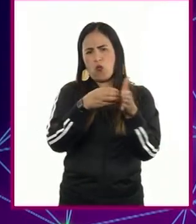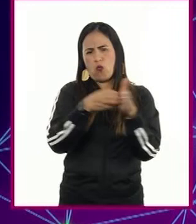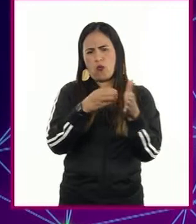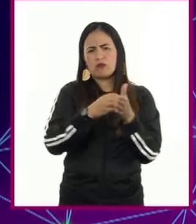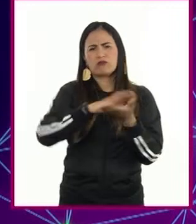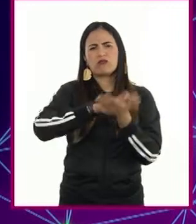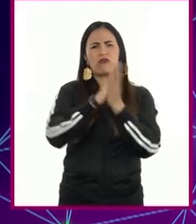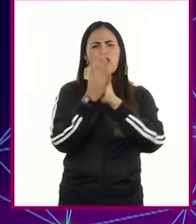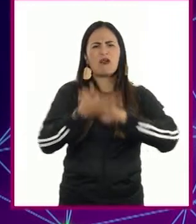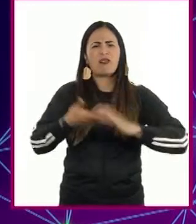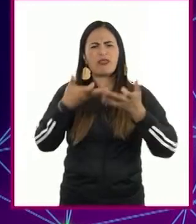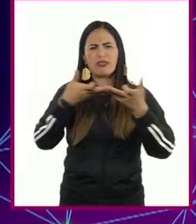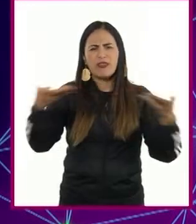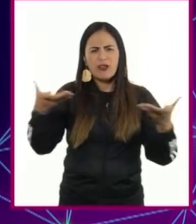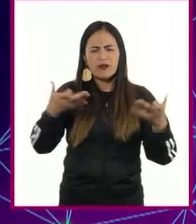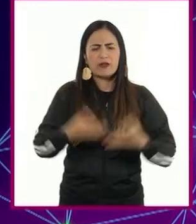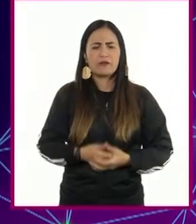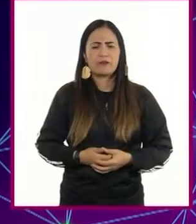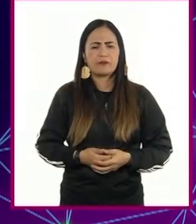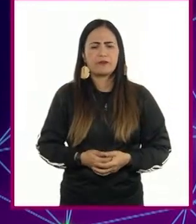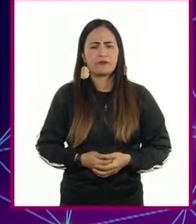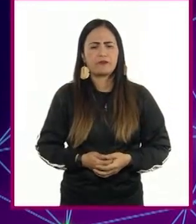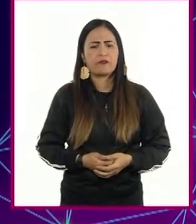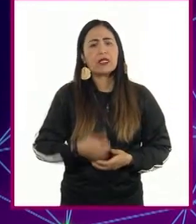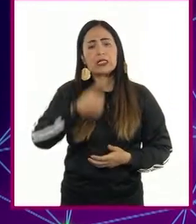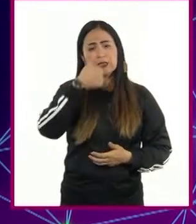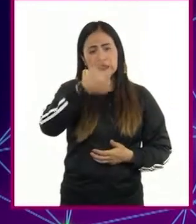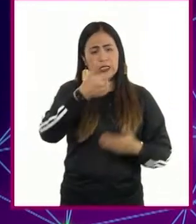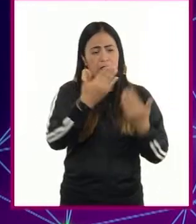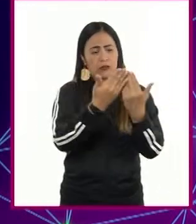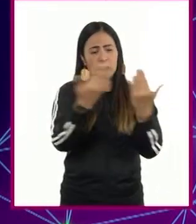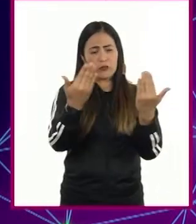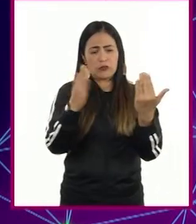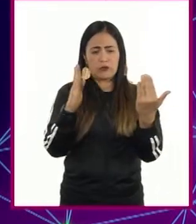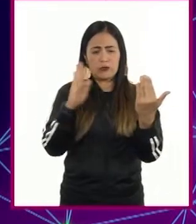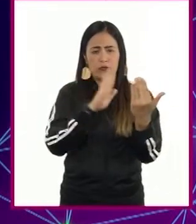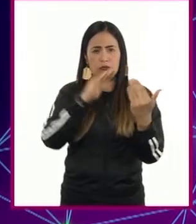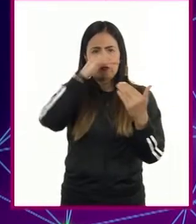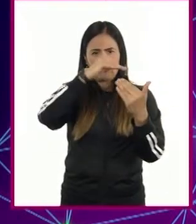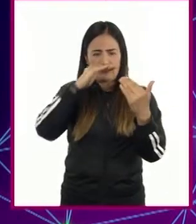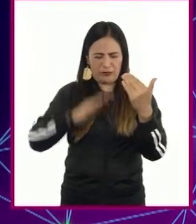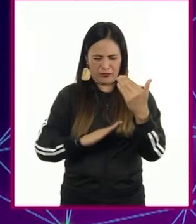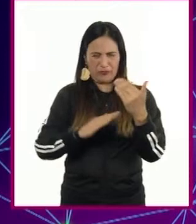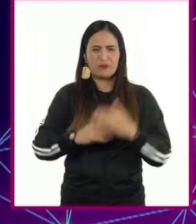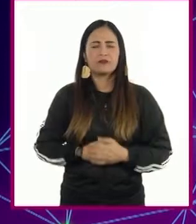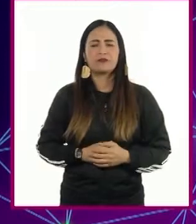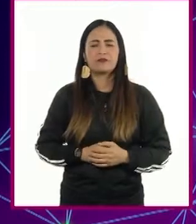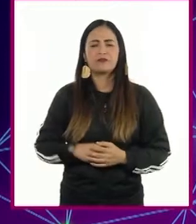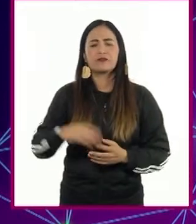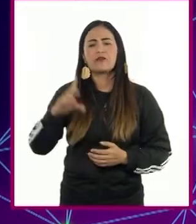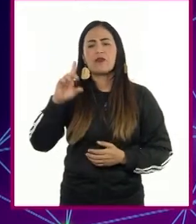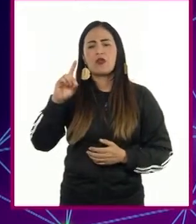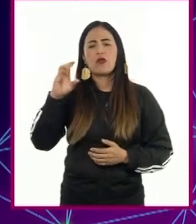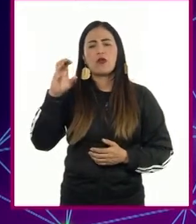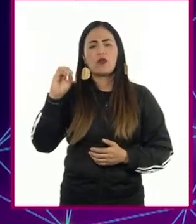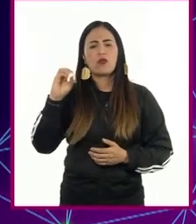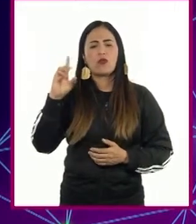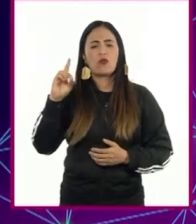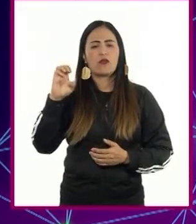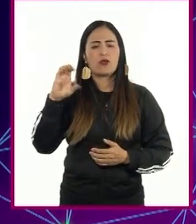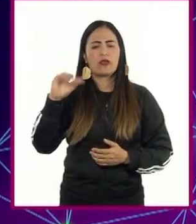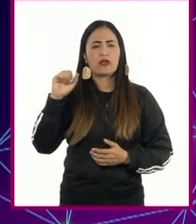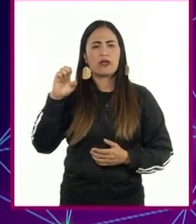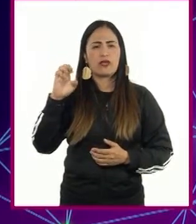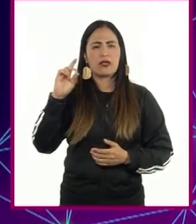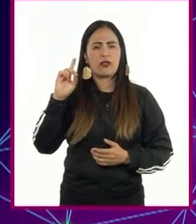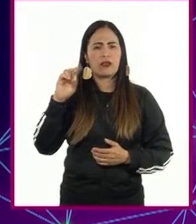tierra y está compuesto de 6 caras cuadradas. Por último, el dodecaedro, compuesto por 12